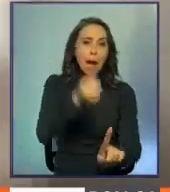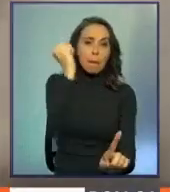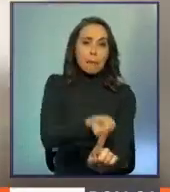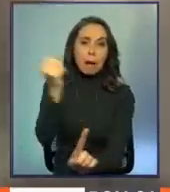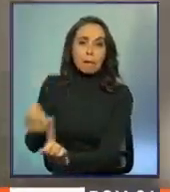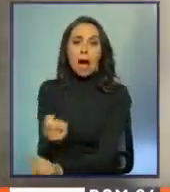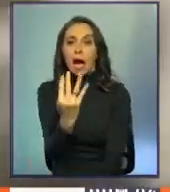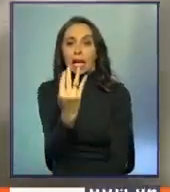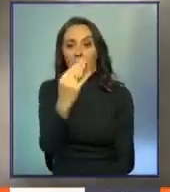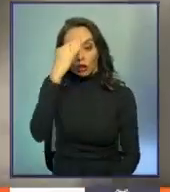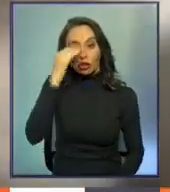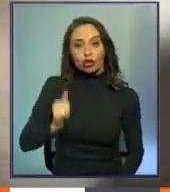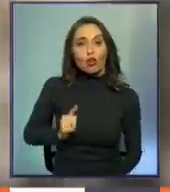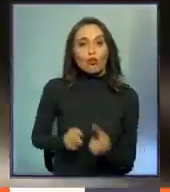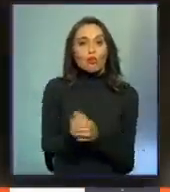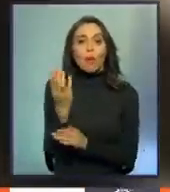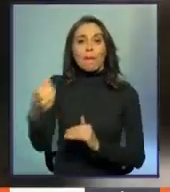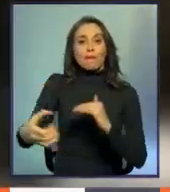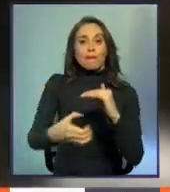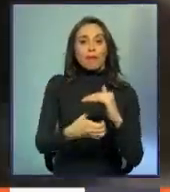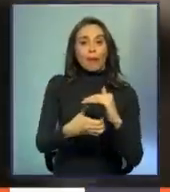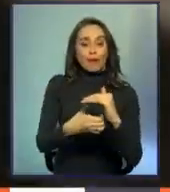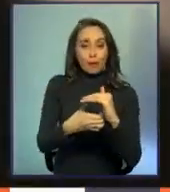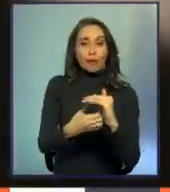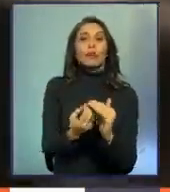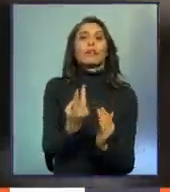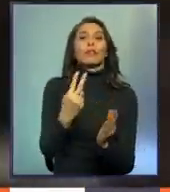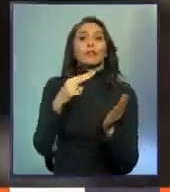a 14 soldados conscriptos de la promoción